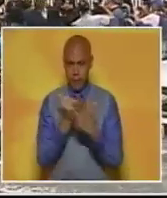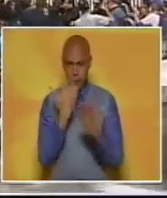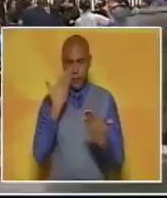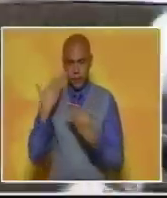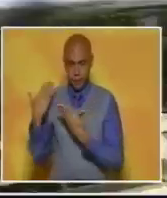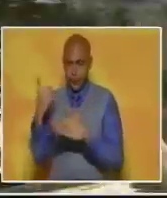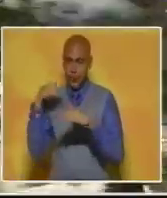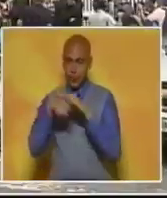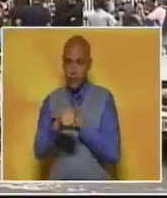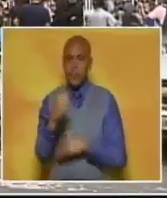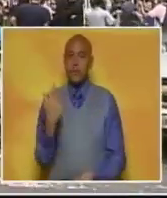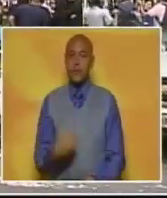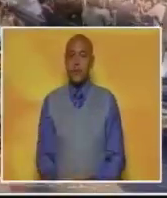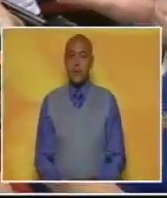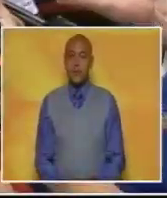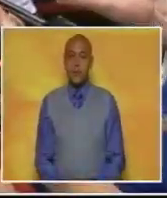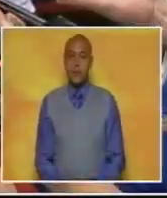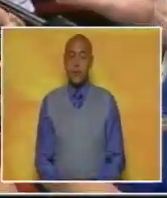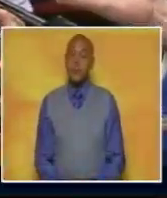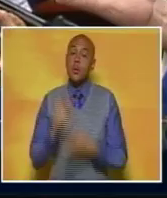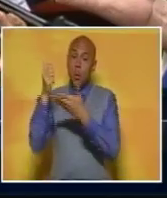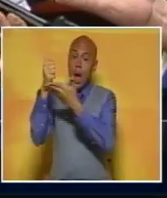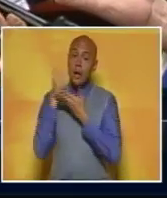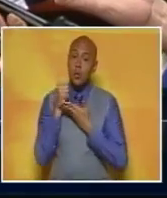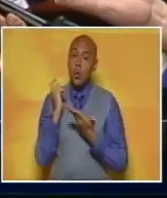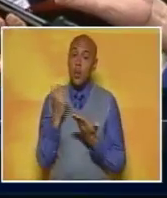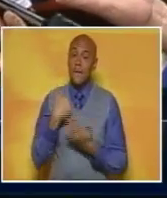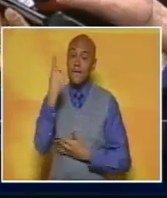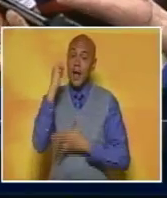el JM de Los Ríos. Que nos ayudaran